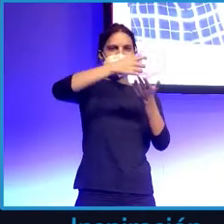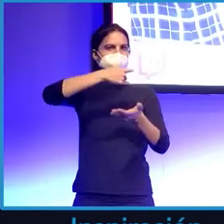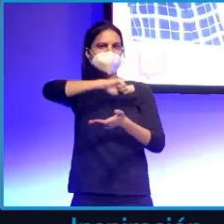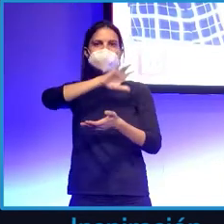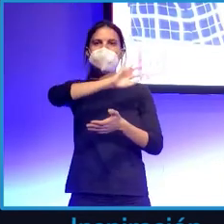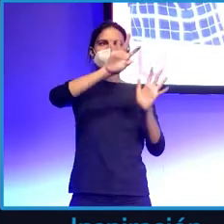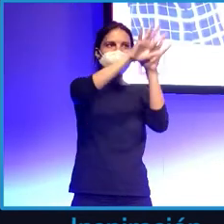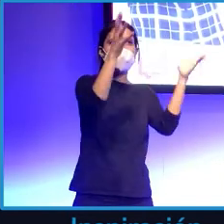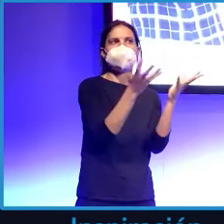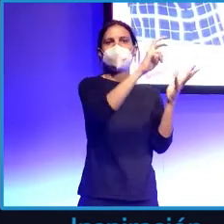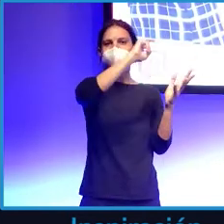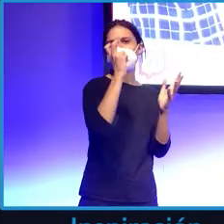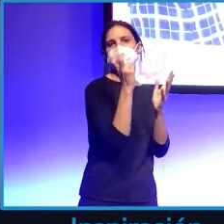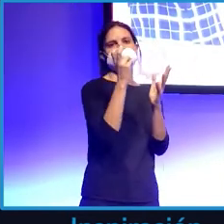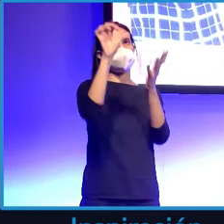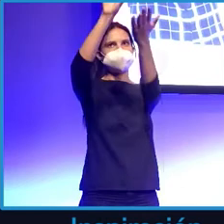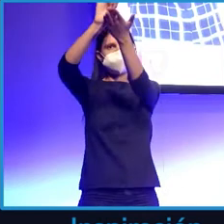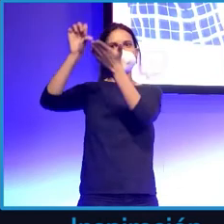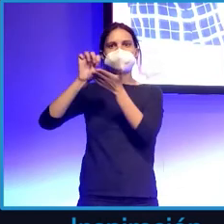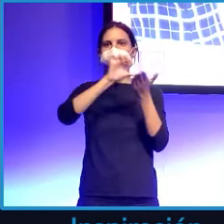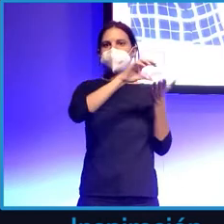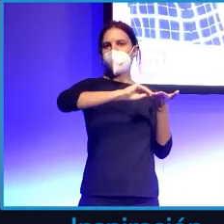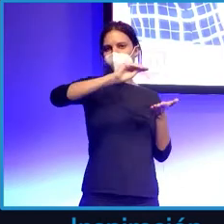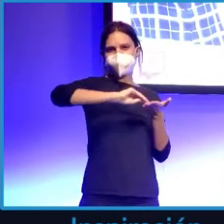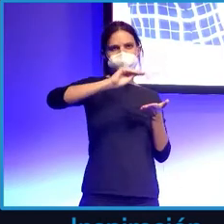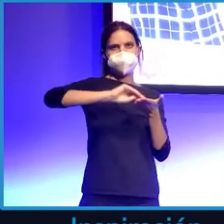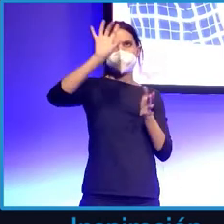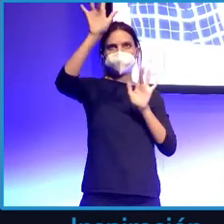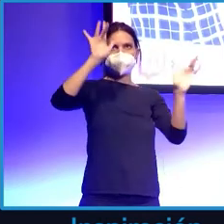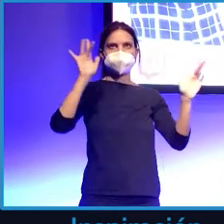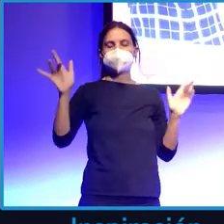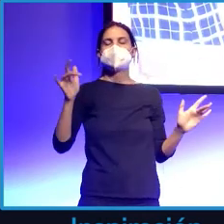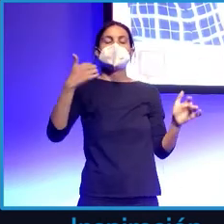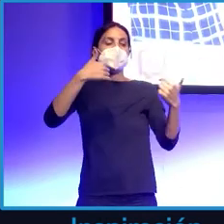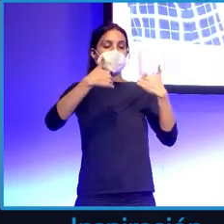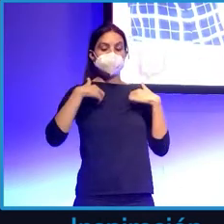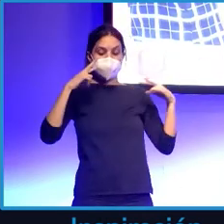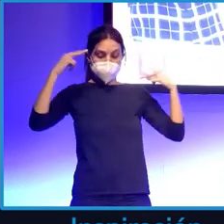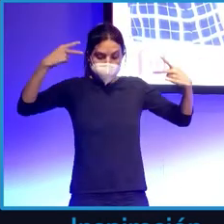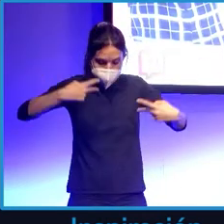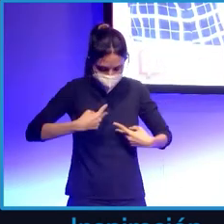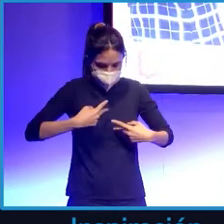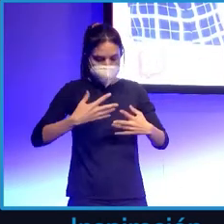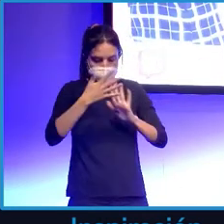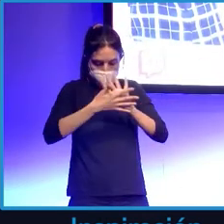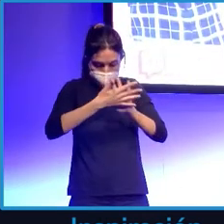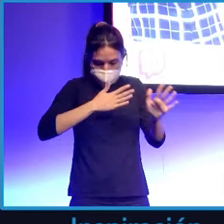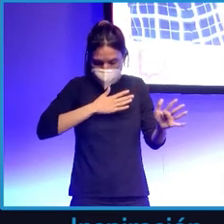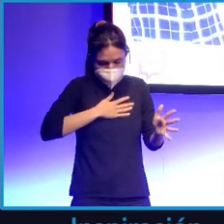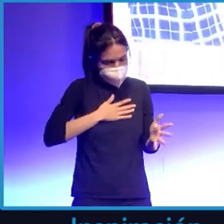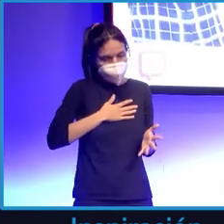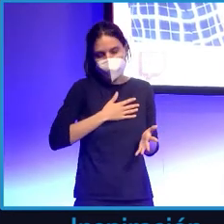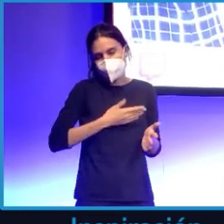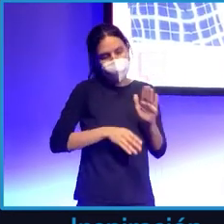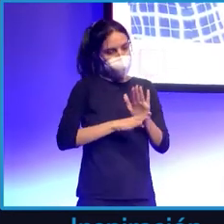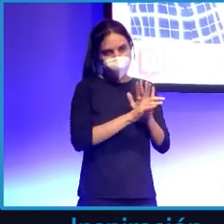final ya es una locura la agencia ha hecho algo bastante grande bueno voy a seguir hablando de mí porque soy muy egocéntrico los aspectos me gustan muchas veces de lo que he hecho son